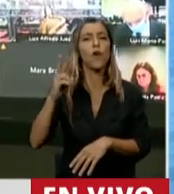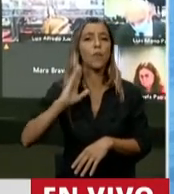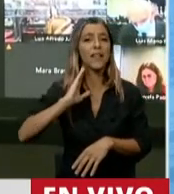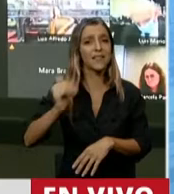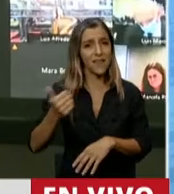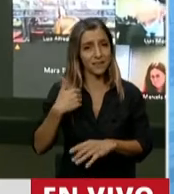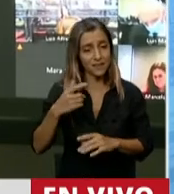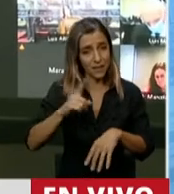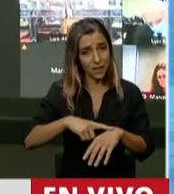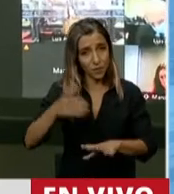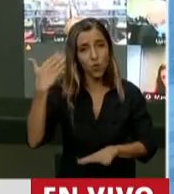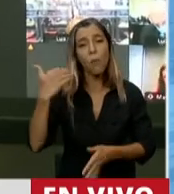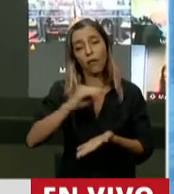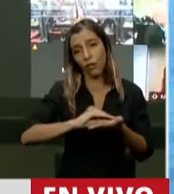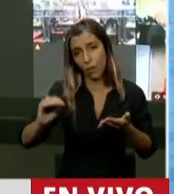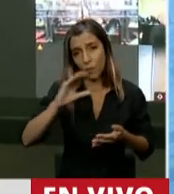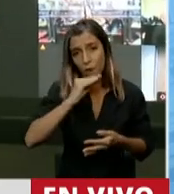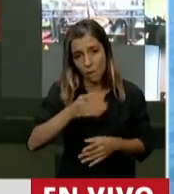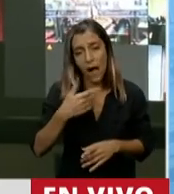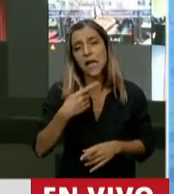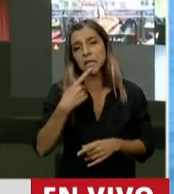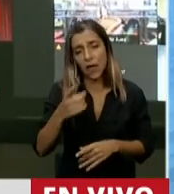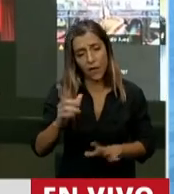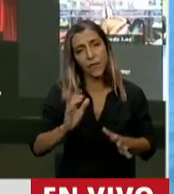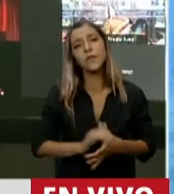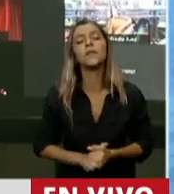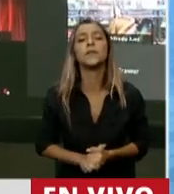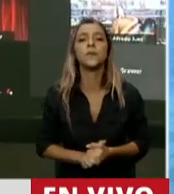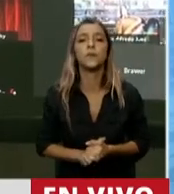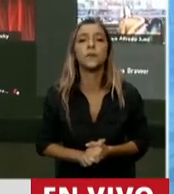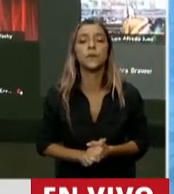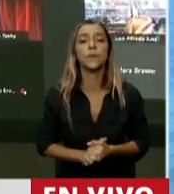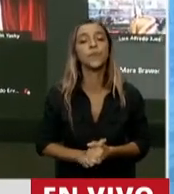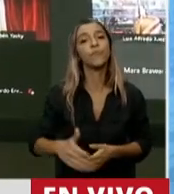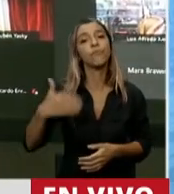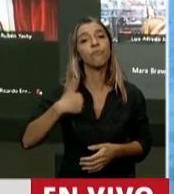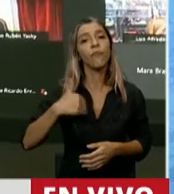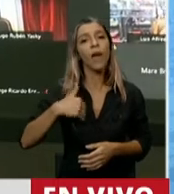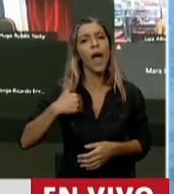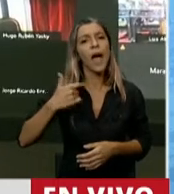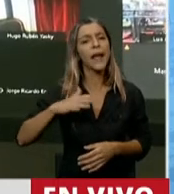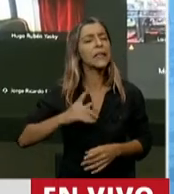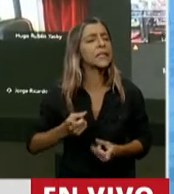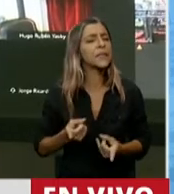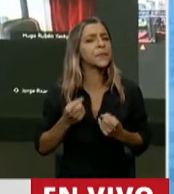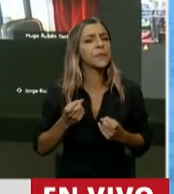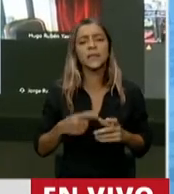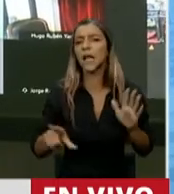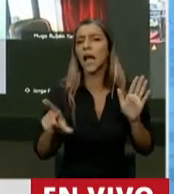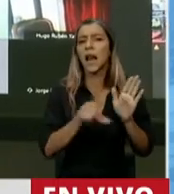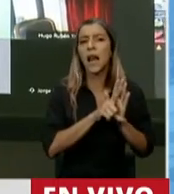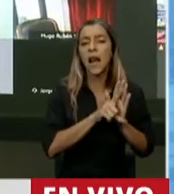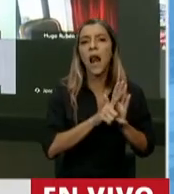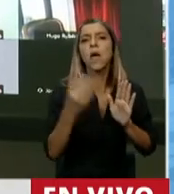a un medio nacional de argentina argentina necesita la de de extinción de